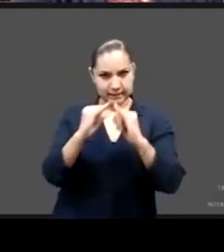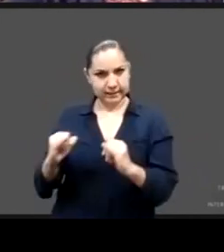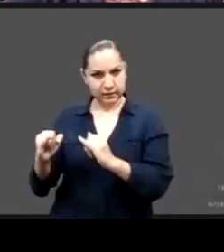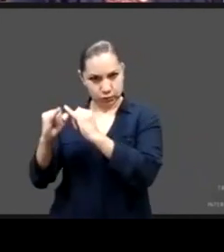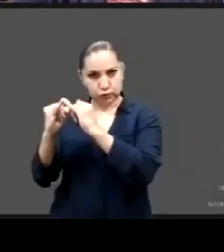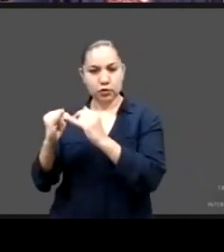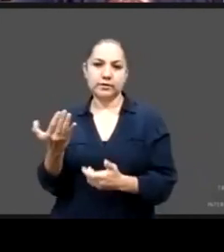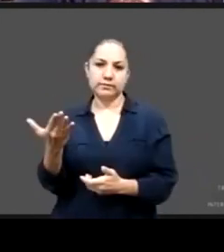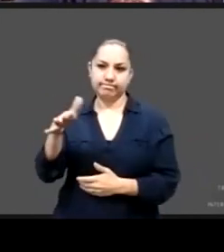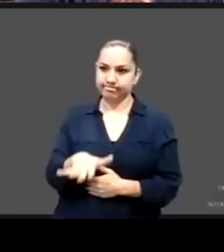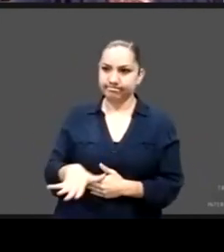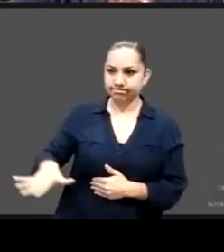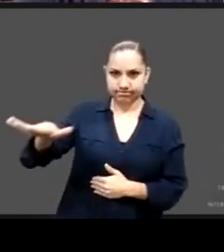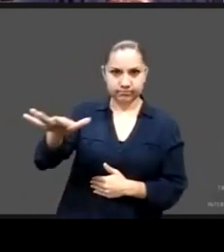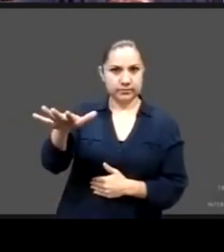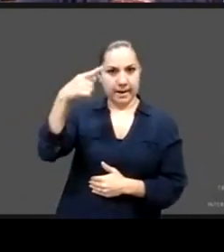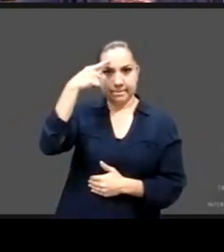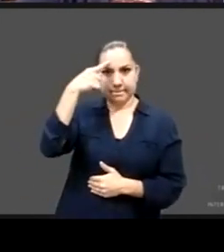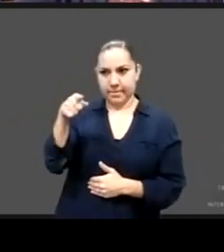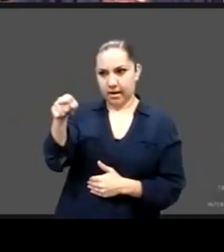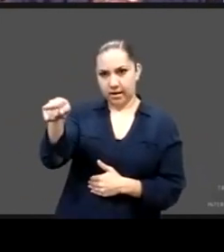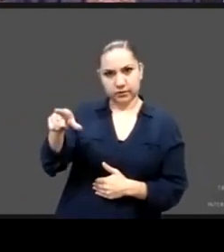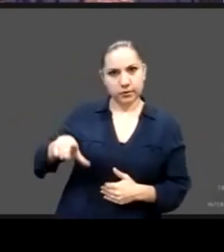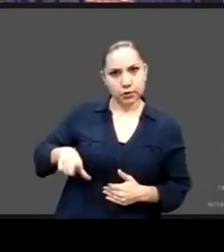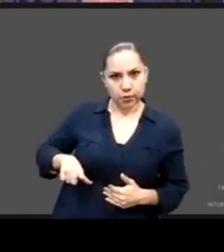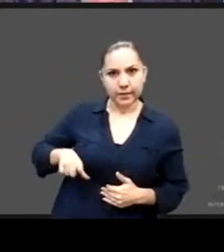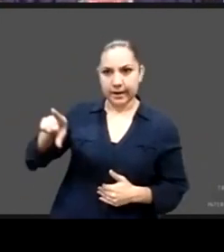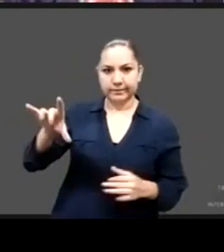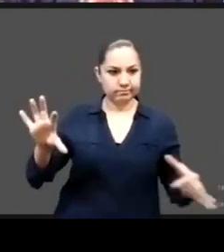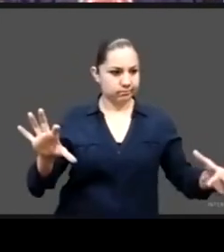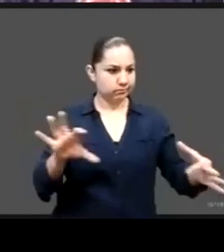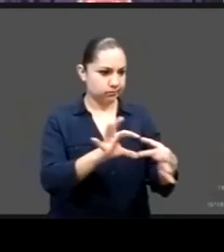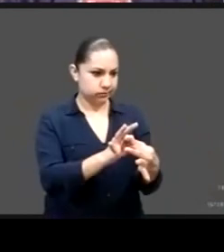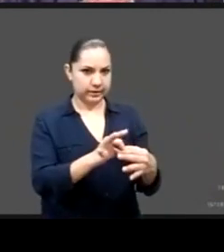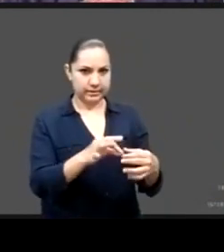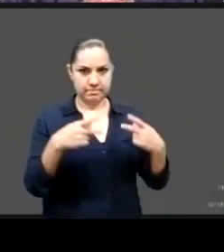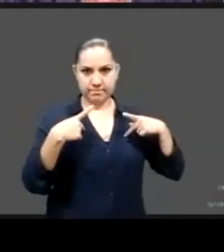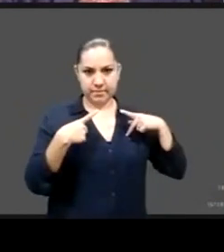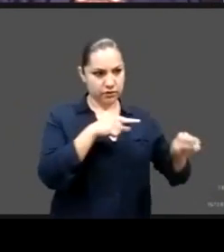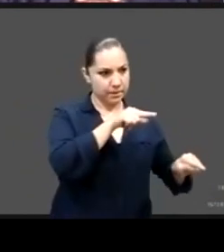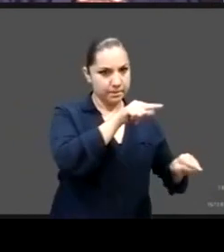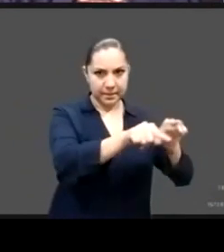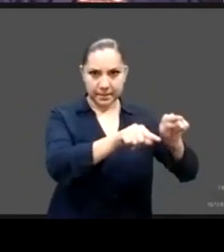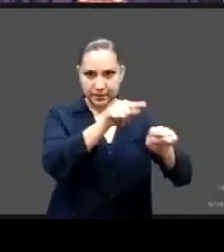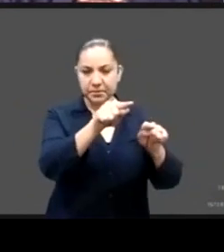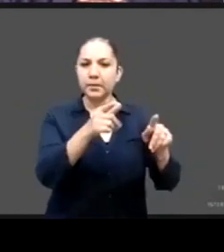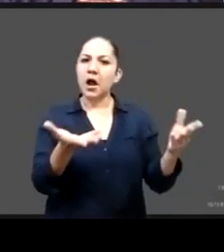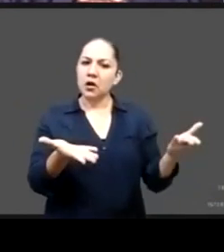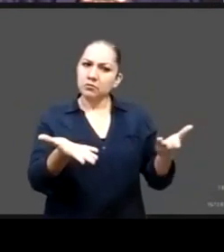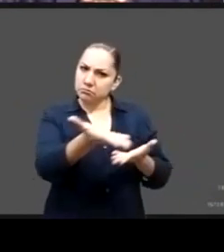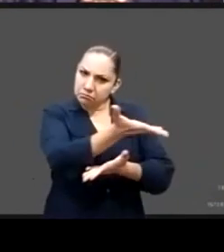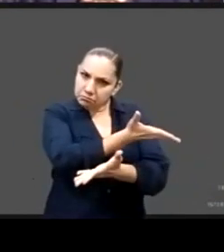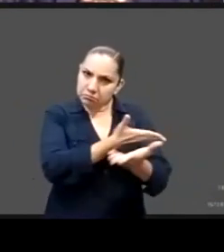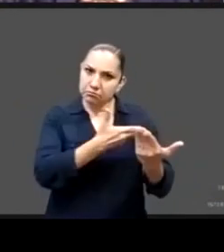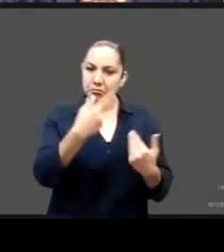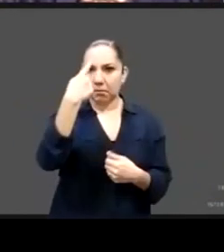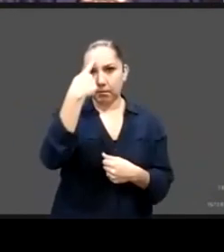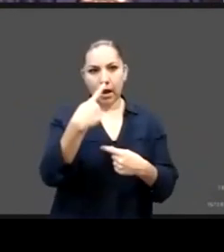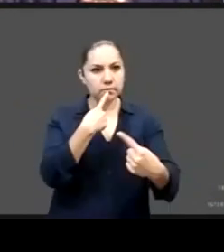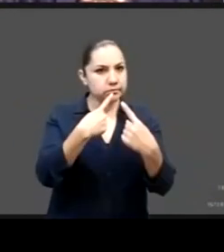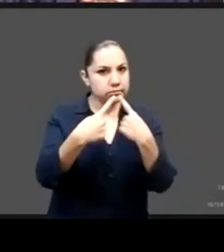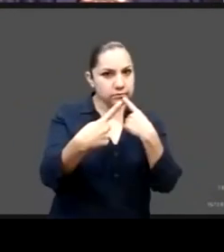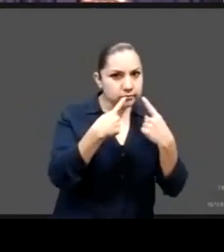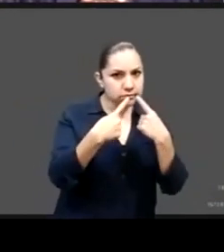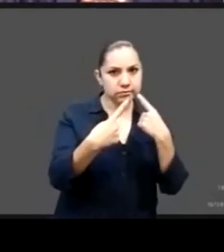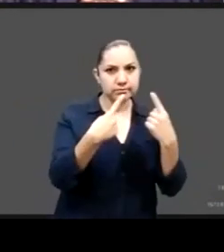desde el lado de la sociedad civil, empujan a estos espacios de reflexión muy necesarios y muy